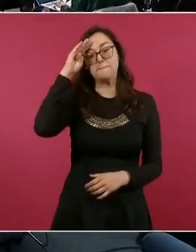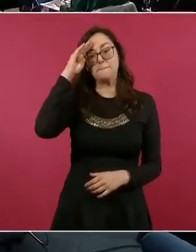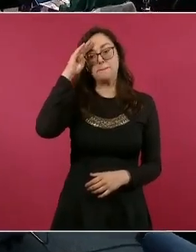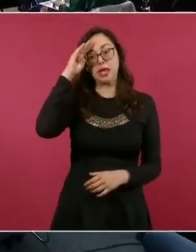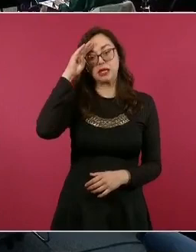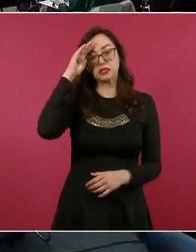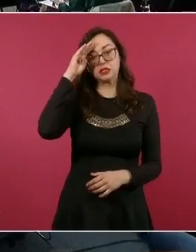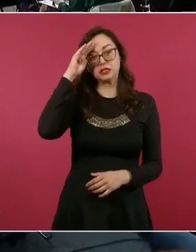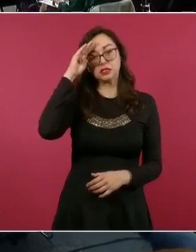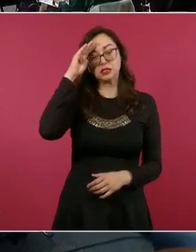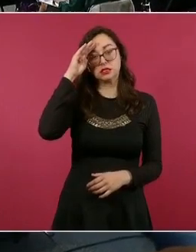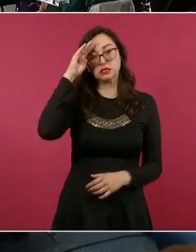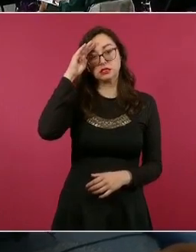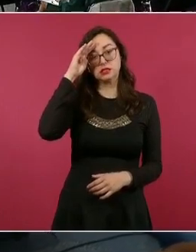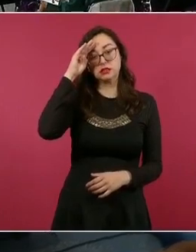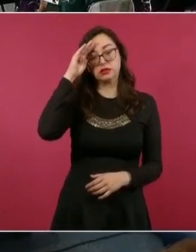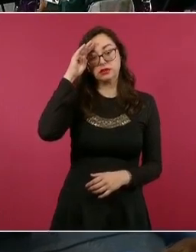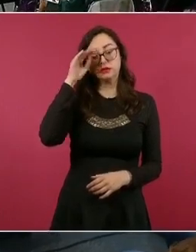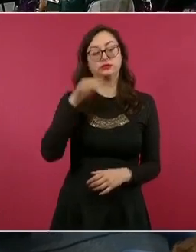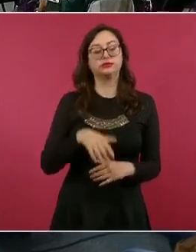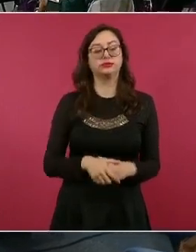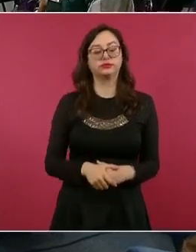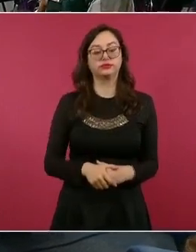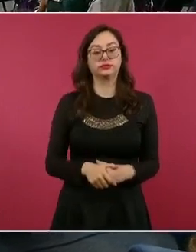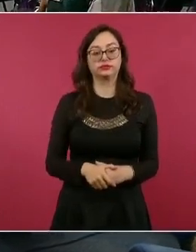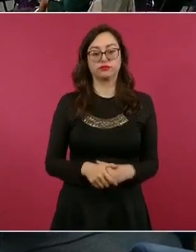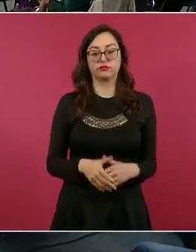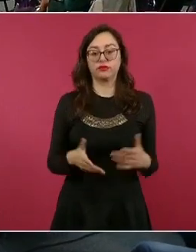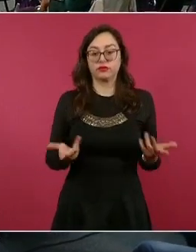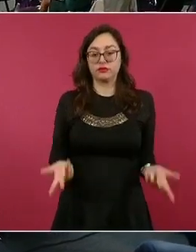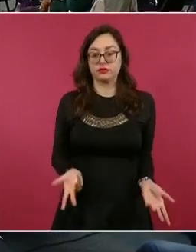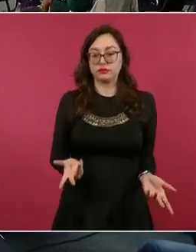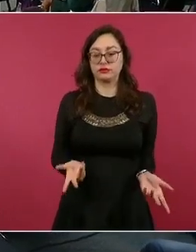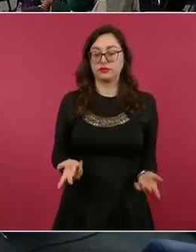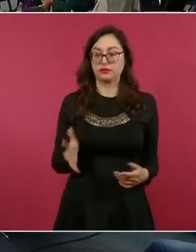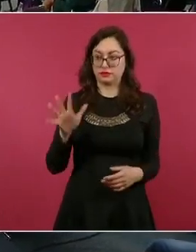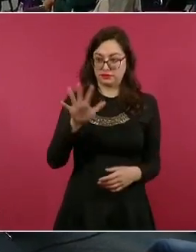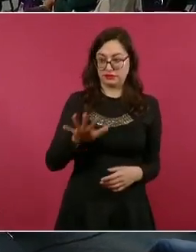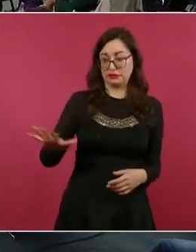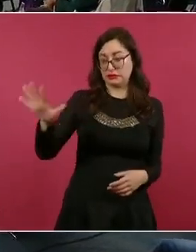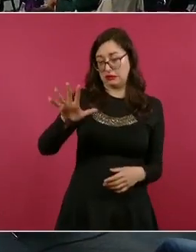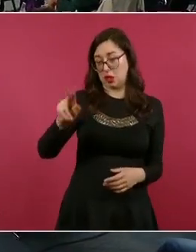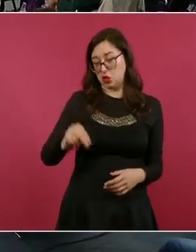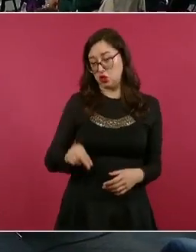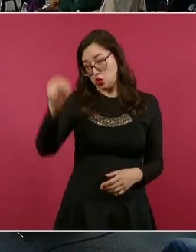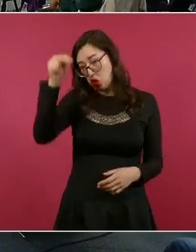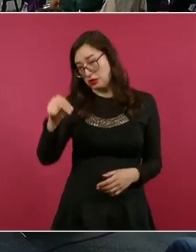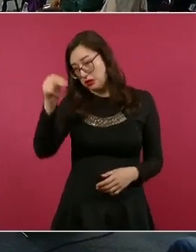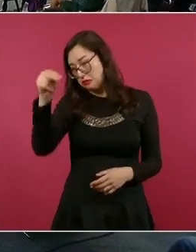promover el desarrollo en donde se tiene el agua,